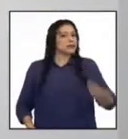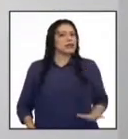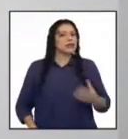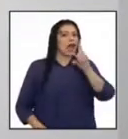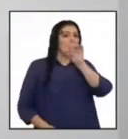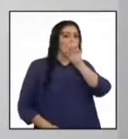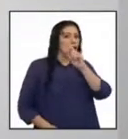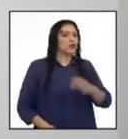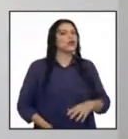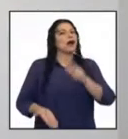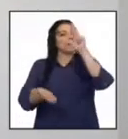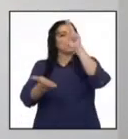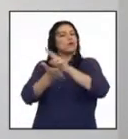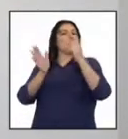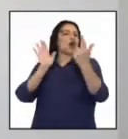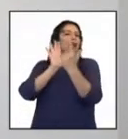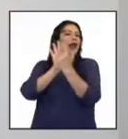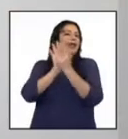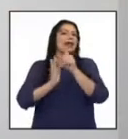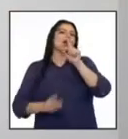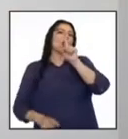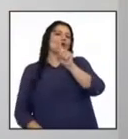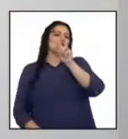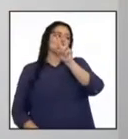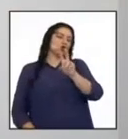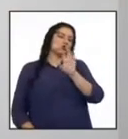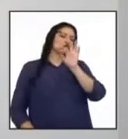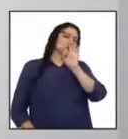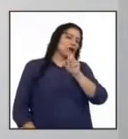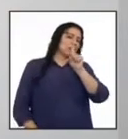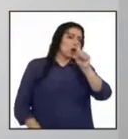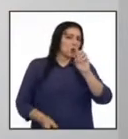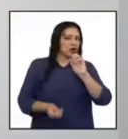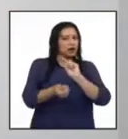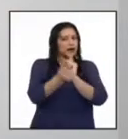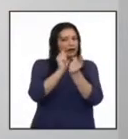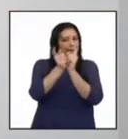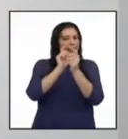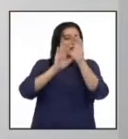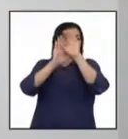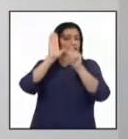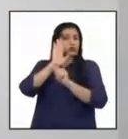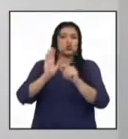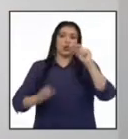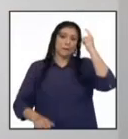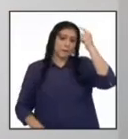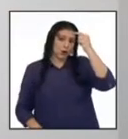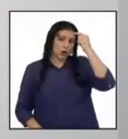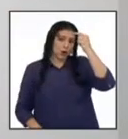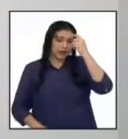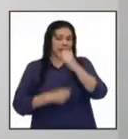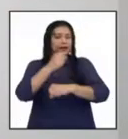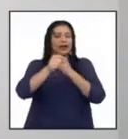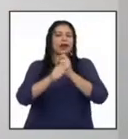Odría promulgó la ley 12391, modificando la Constitución Política